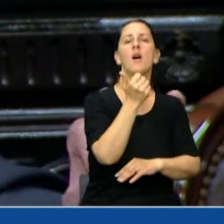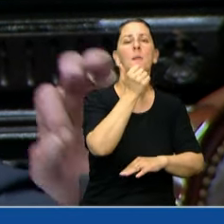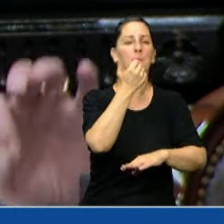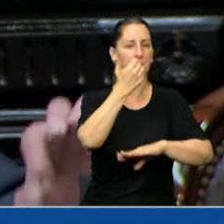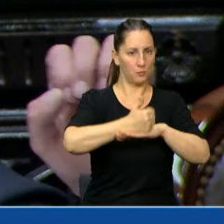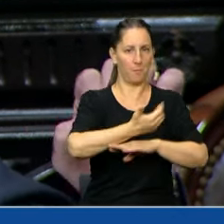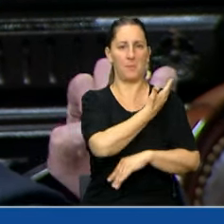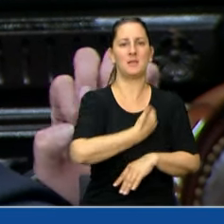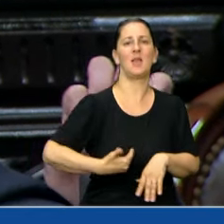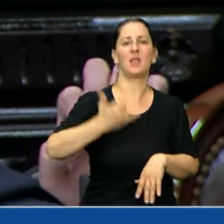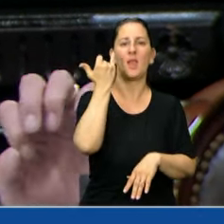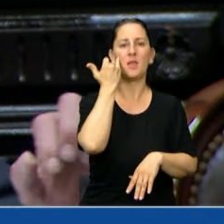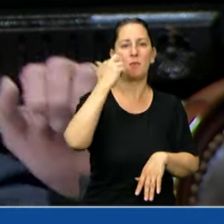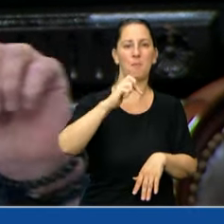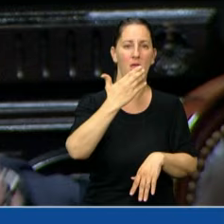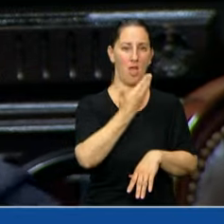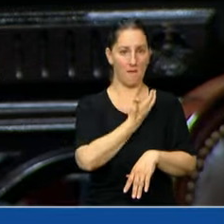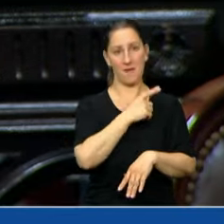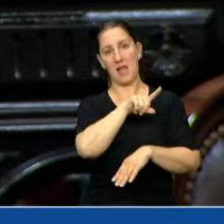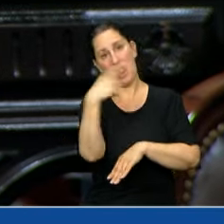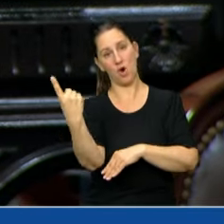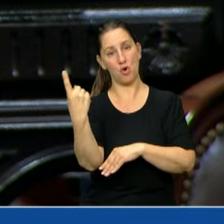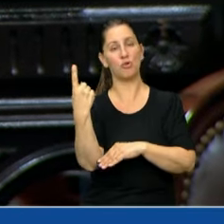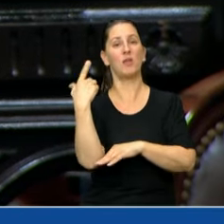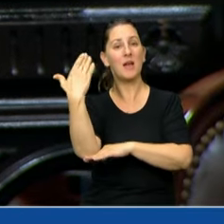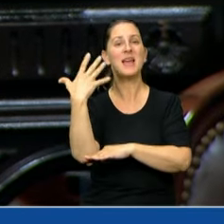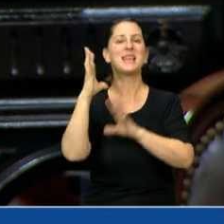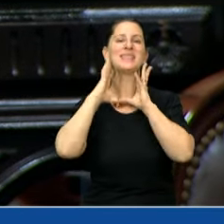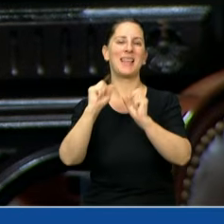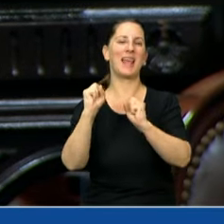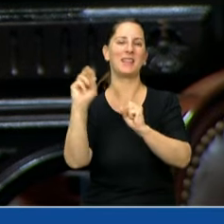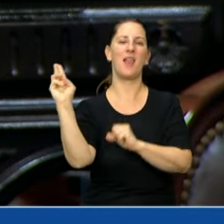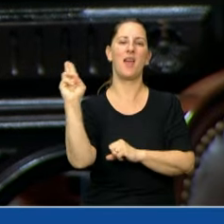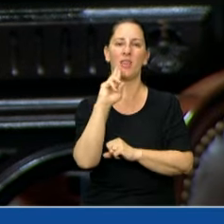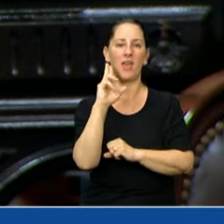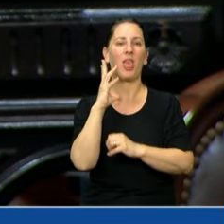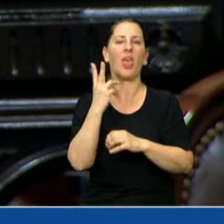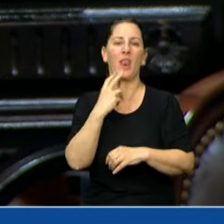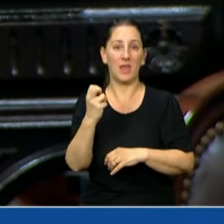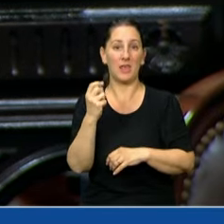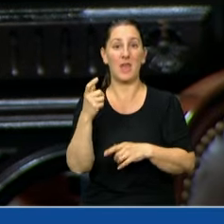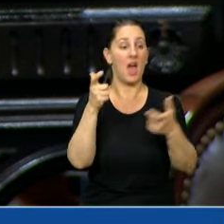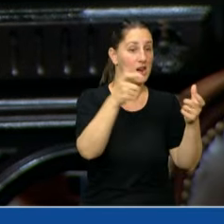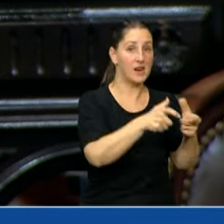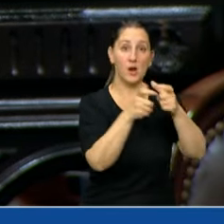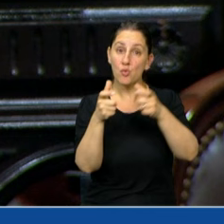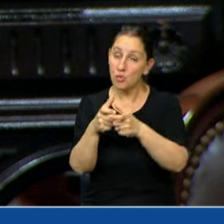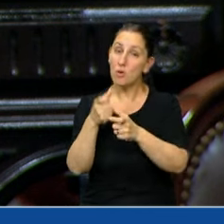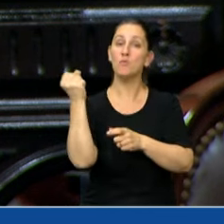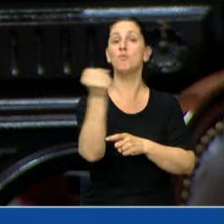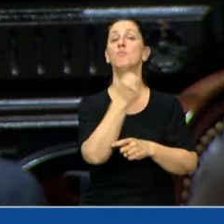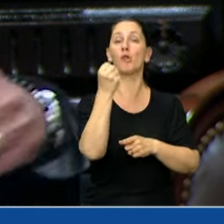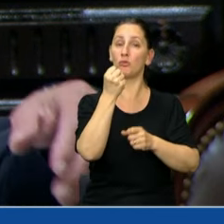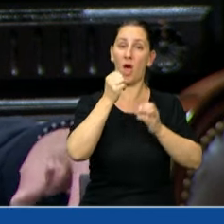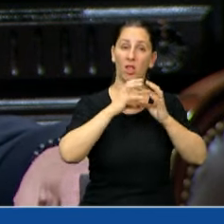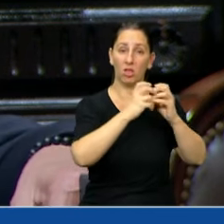ipf y también la otra secretaria de energía reuniones importantes que aportaron al debate que hoy